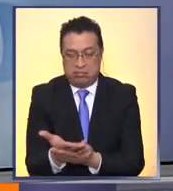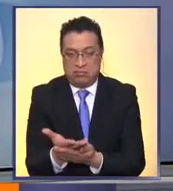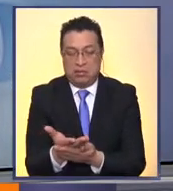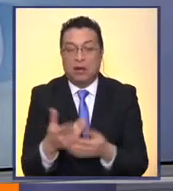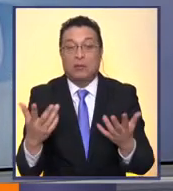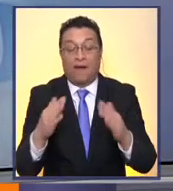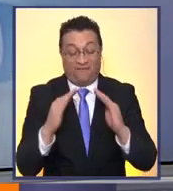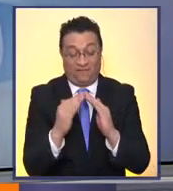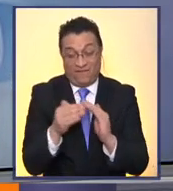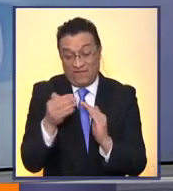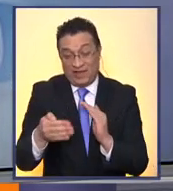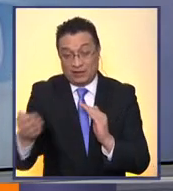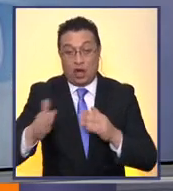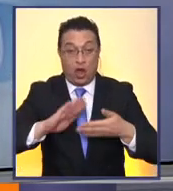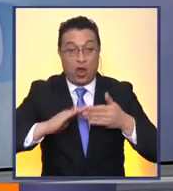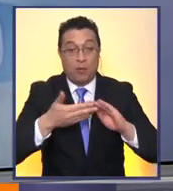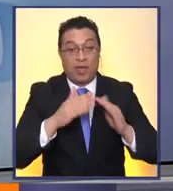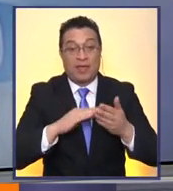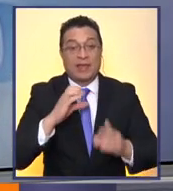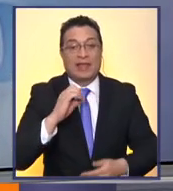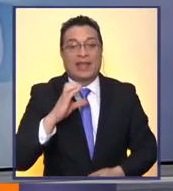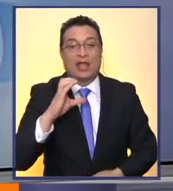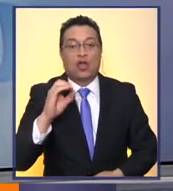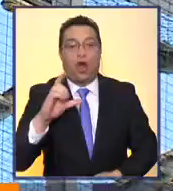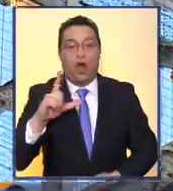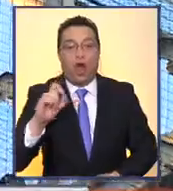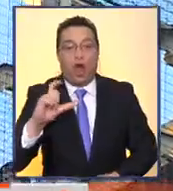de vecinos de la comunidad ecológica de la comuna.